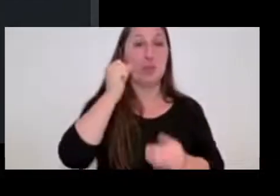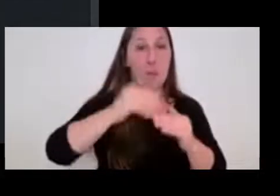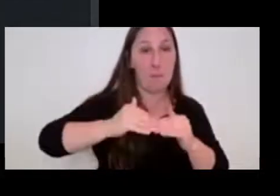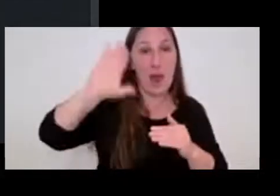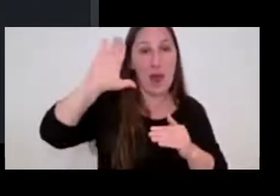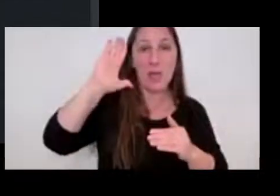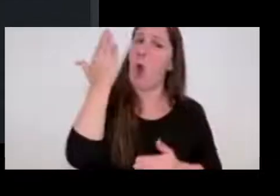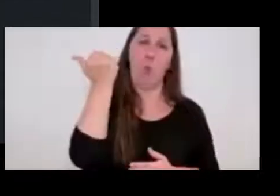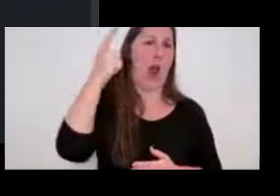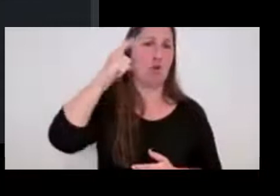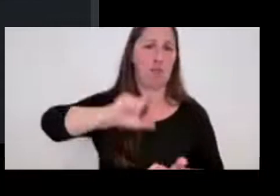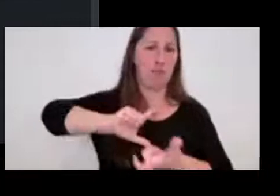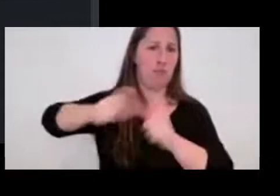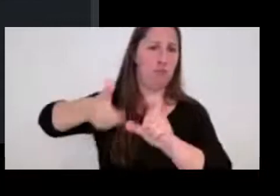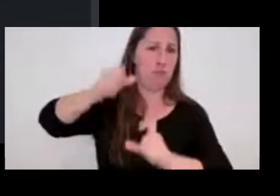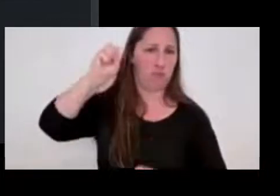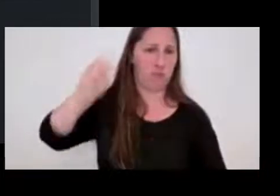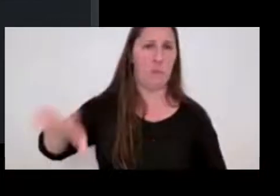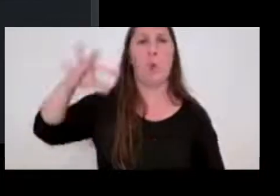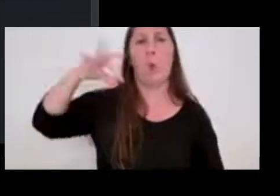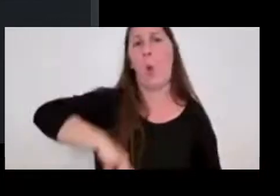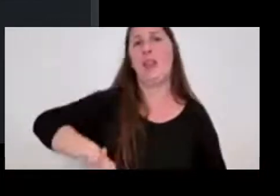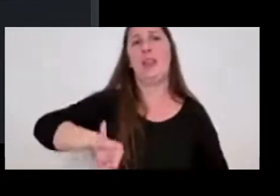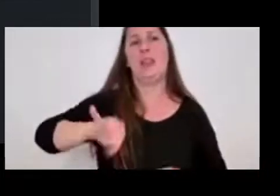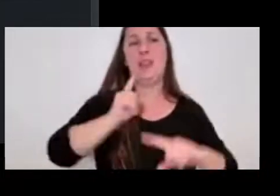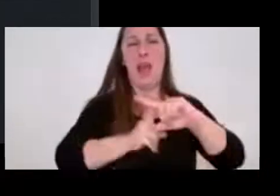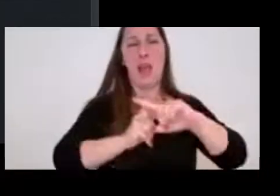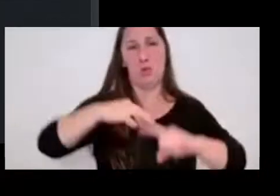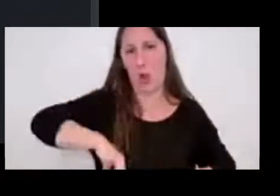bancarizada. En la cuenta sueldo del empleado, por ejemplo, etcétera, etcétera.